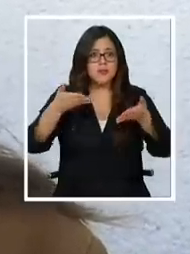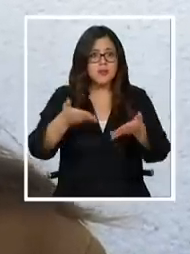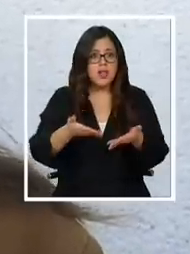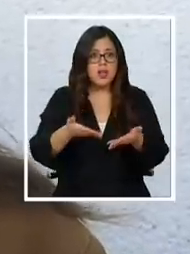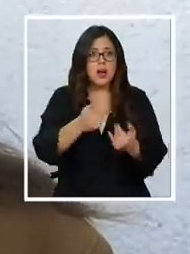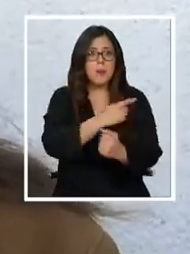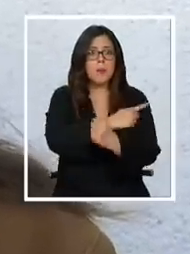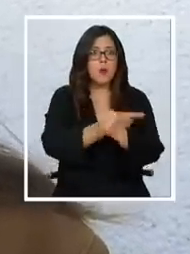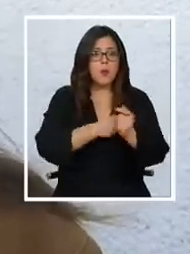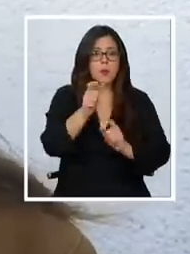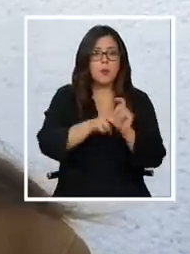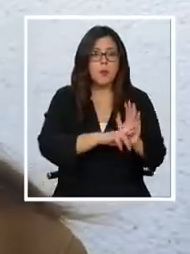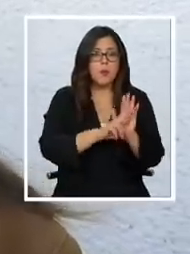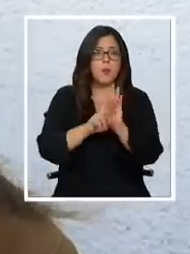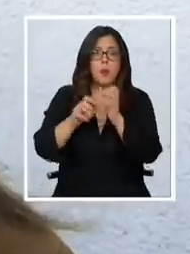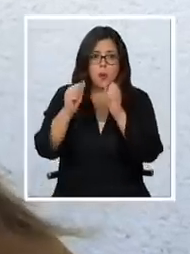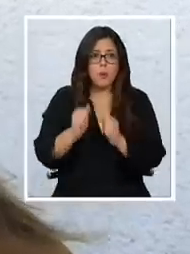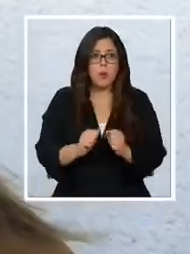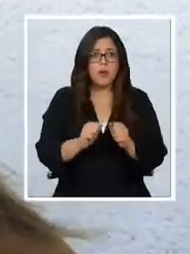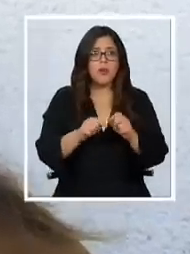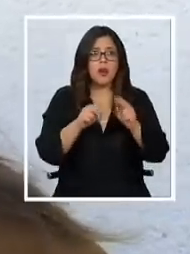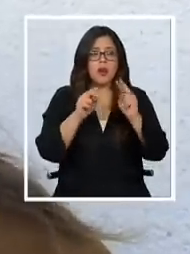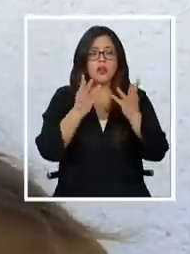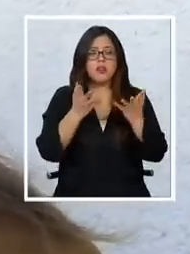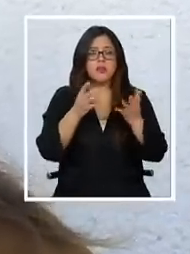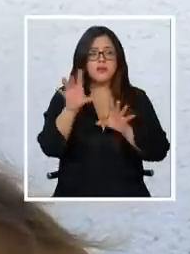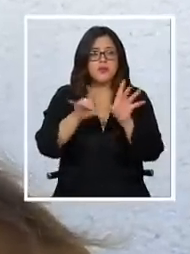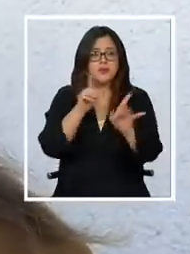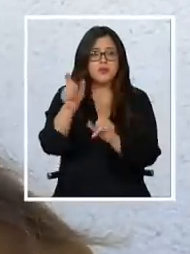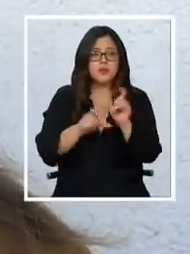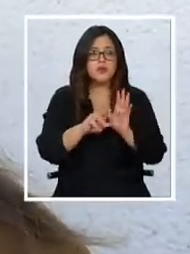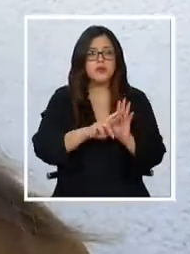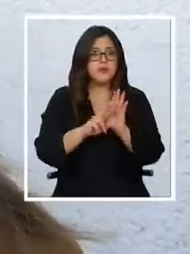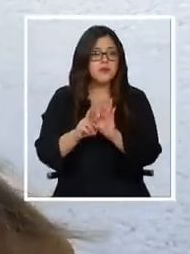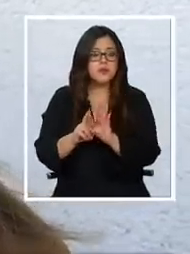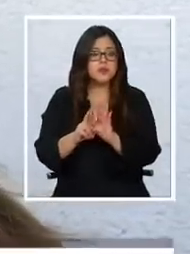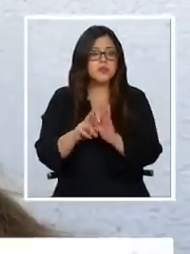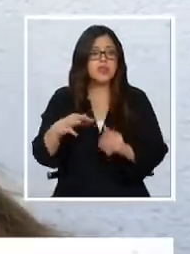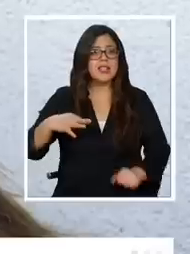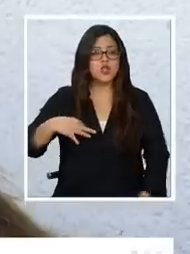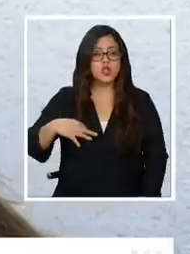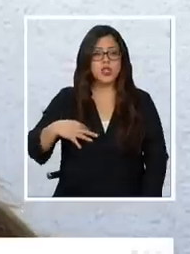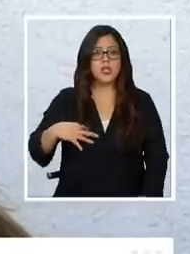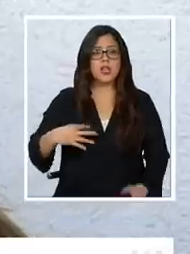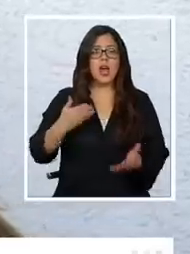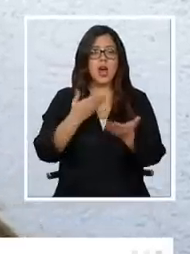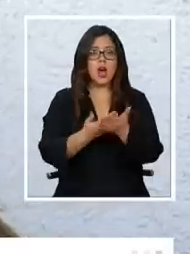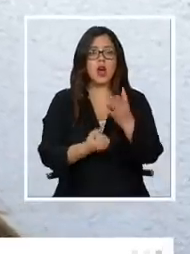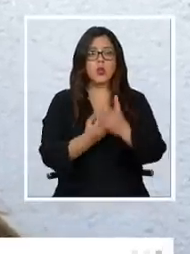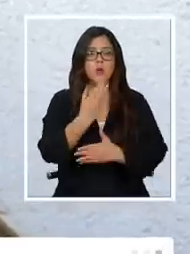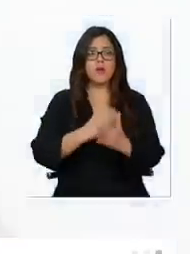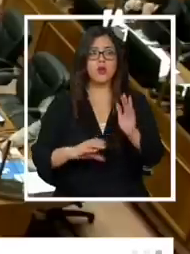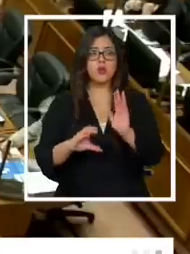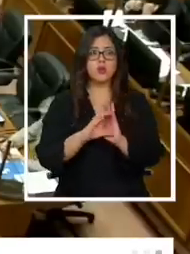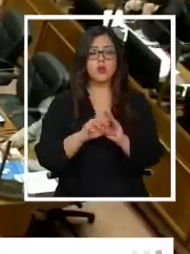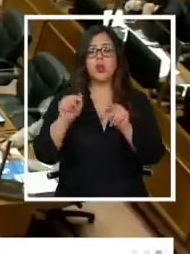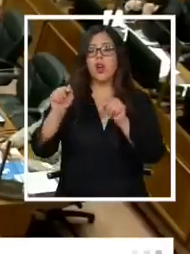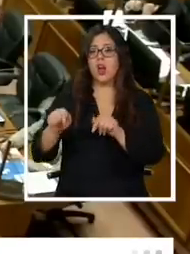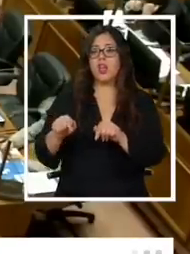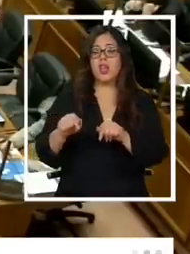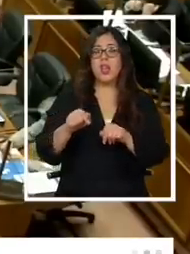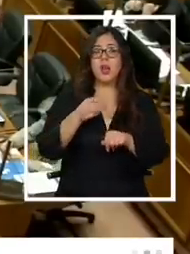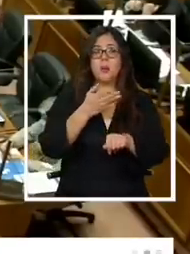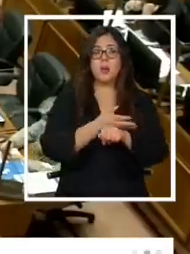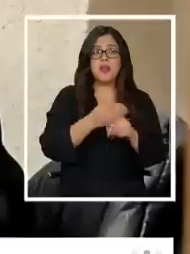los representantes pudieran determinar, los representantes de la ciudadanía, determinar una propuesta de nueva constitución. Llamado a separar